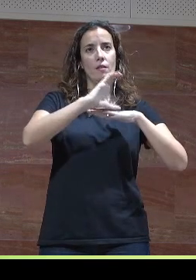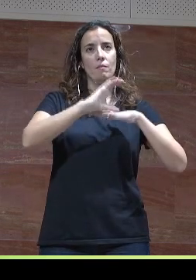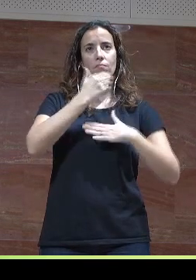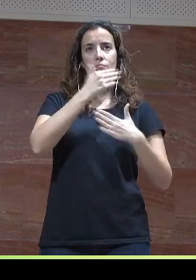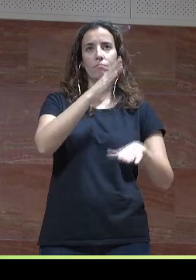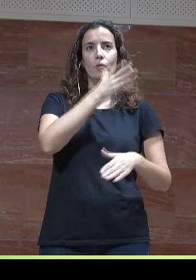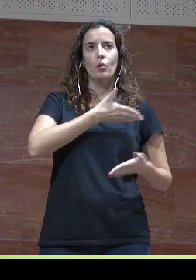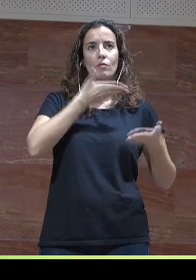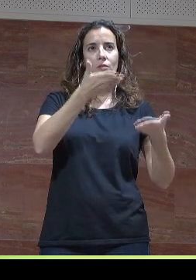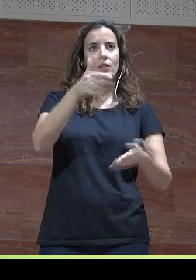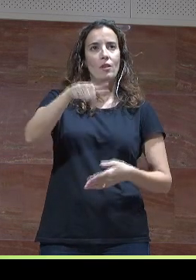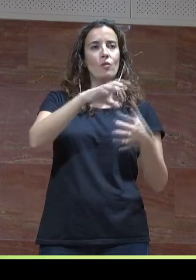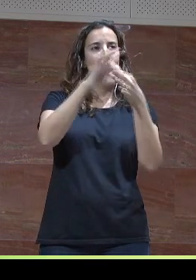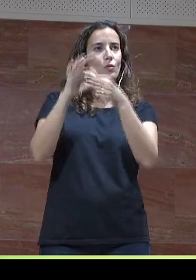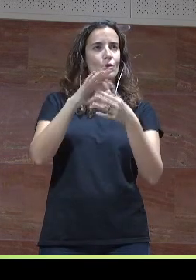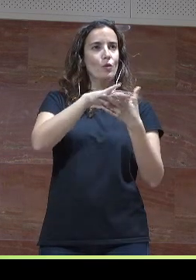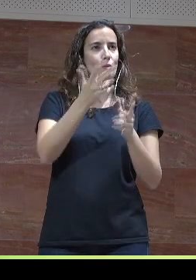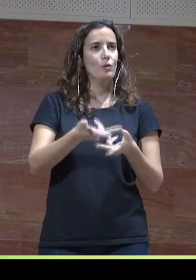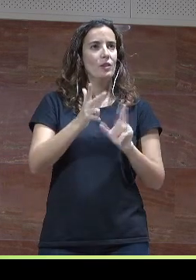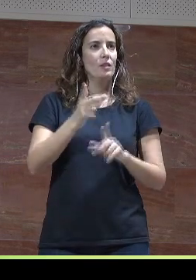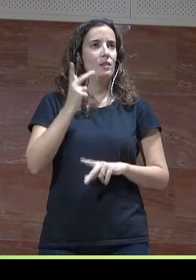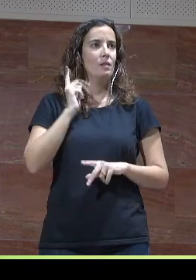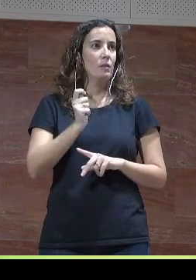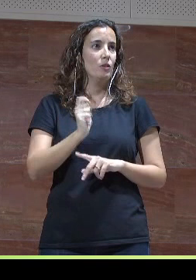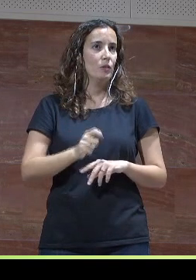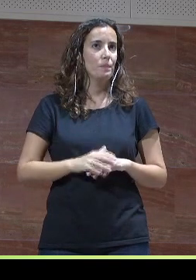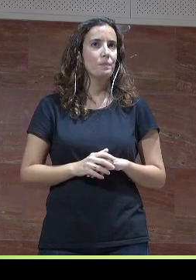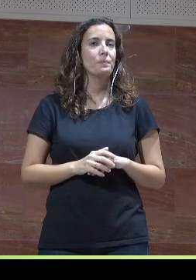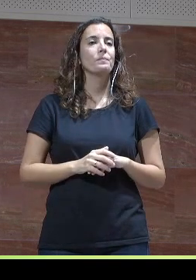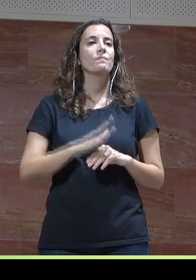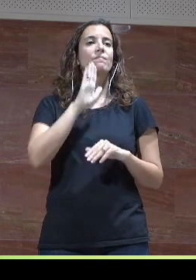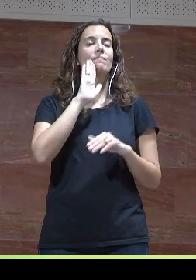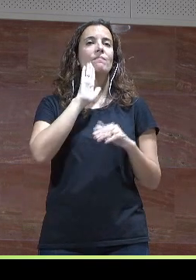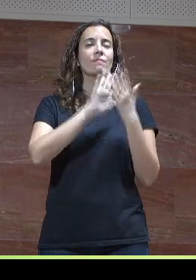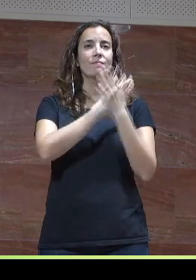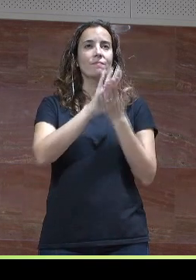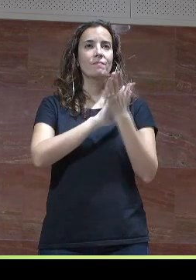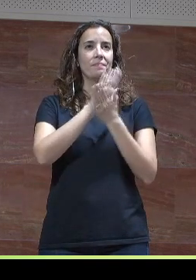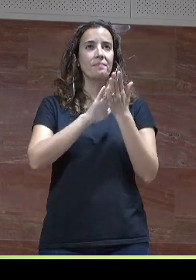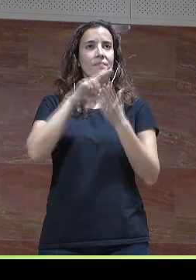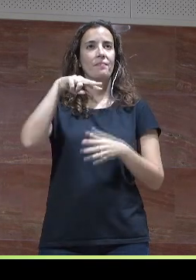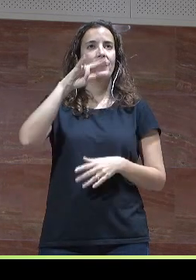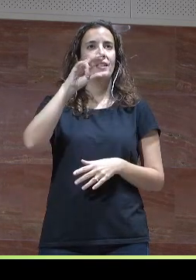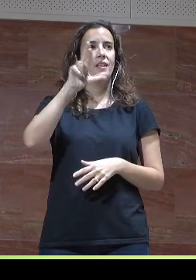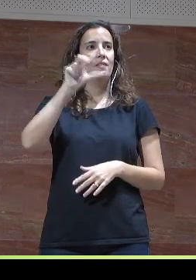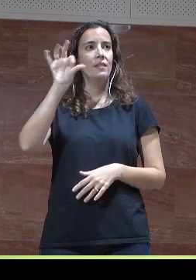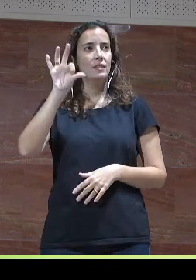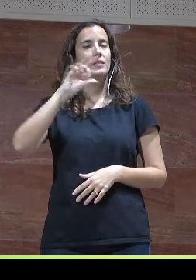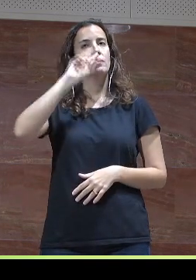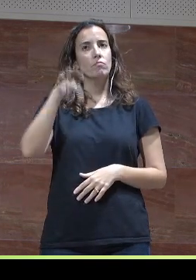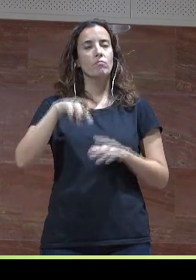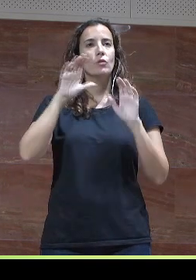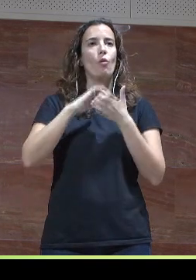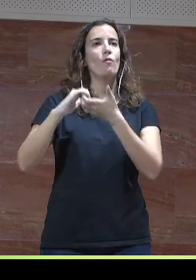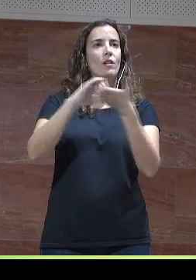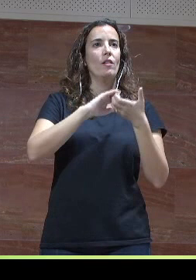habernos invitado a la Unión Democrática de Pensionistas. Como os ha comentado Nieves, pues es una confederación que